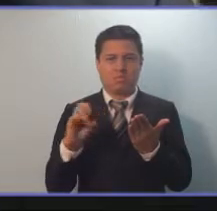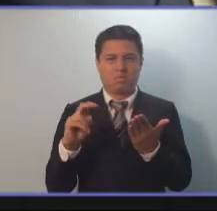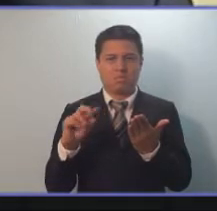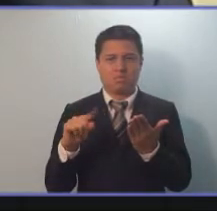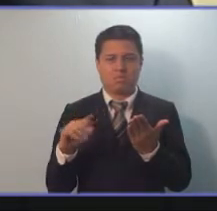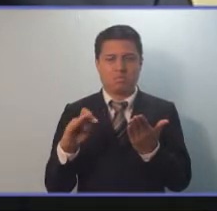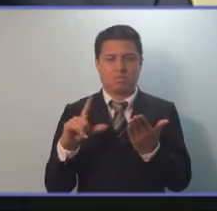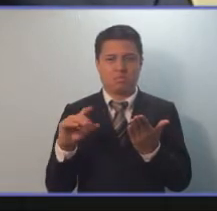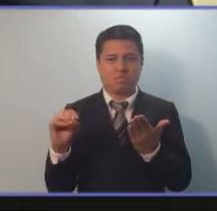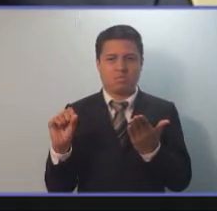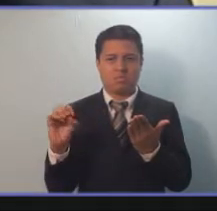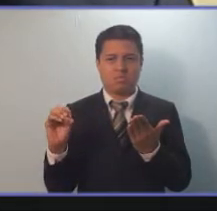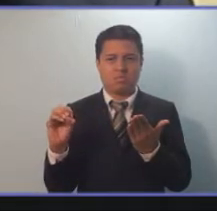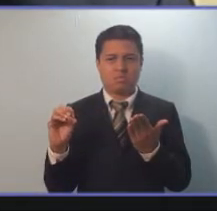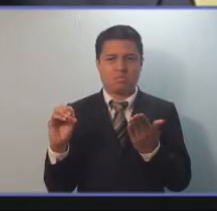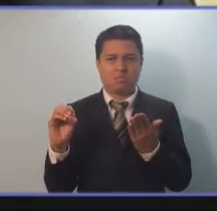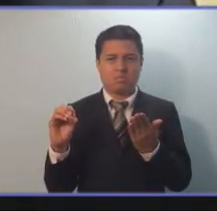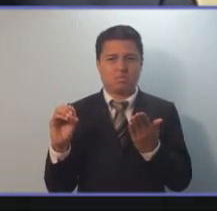Belloso,